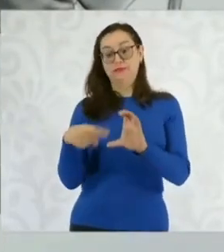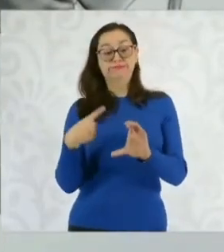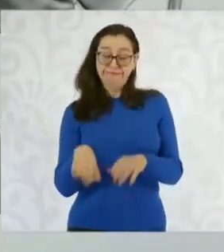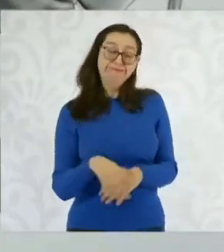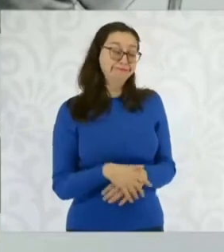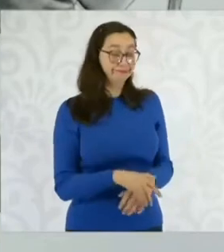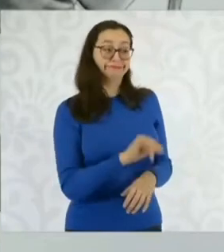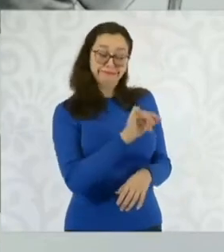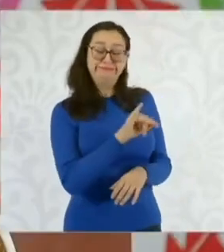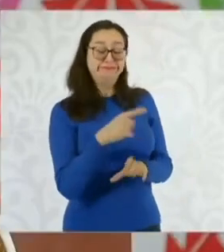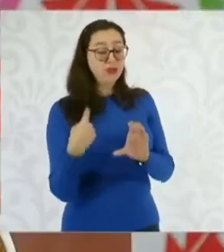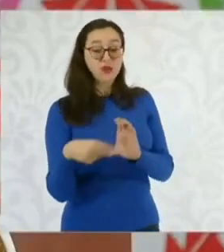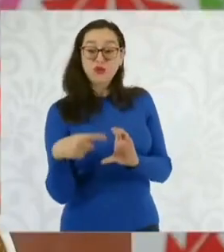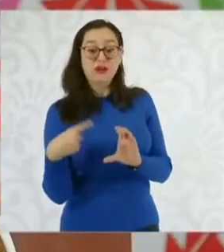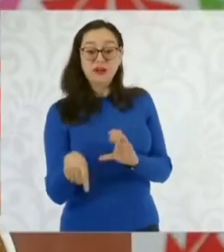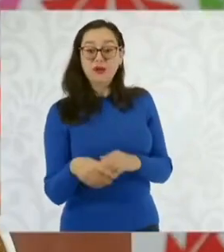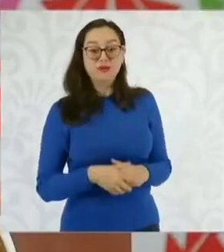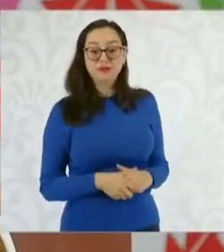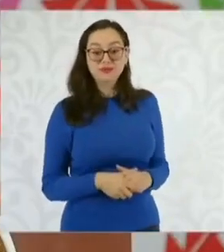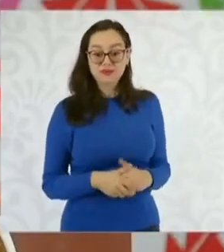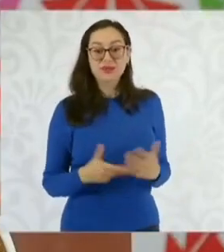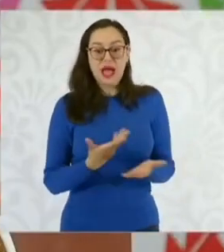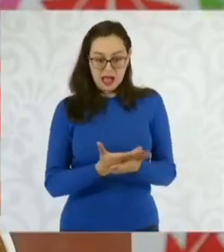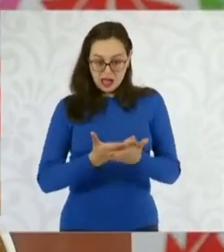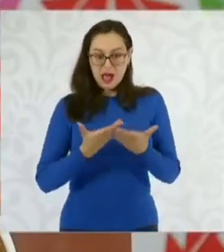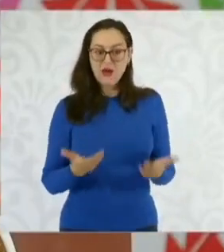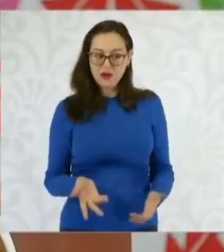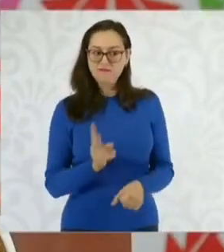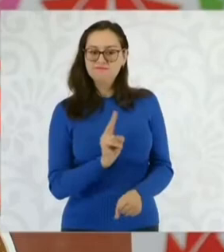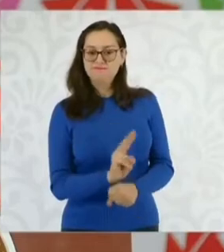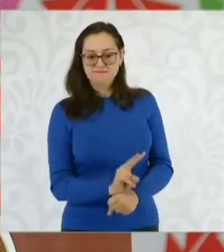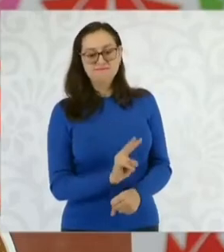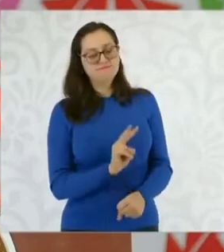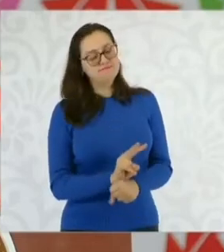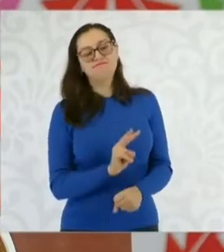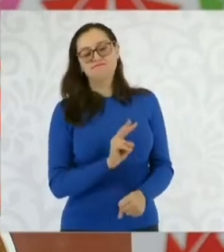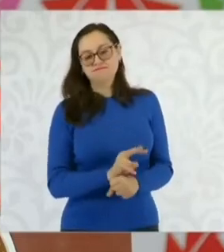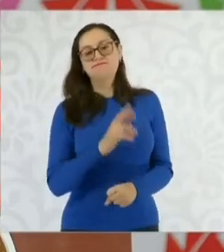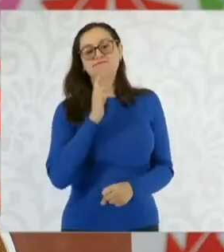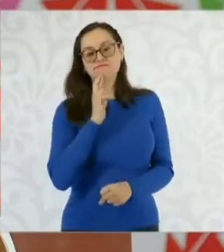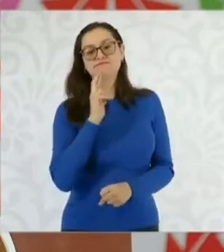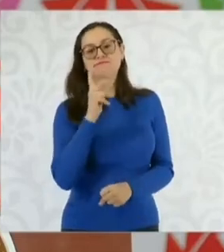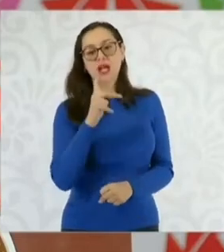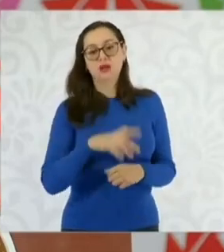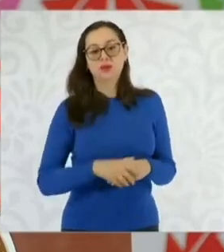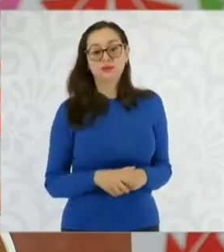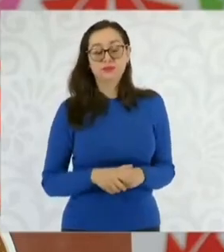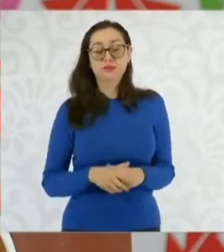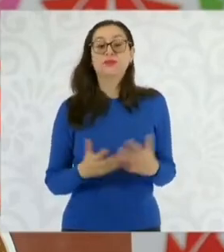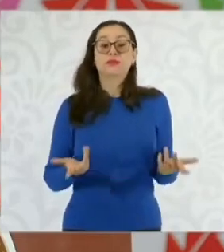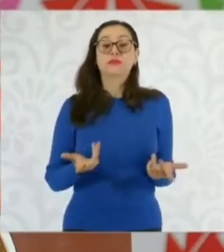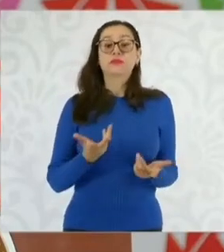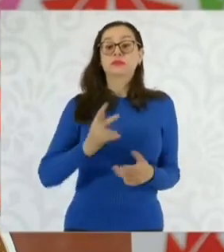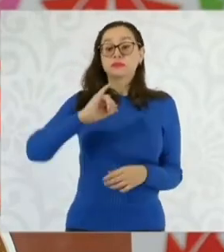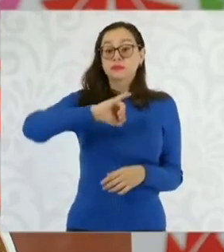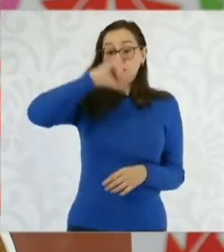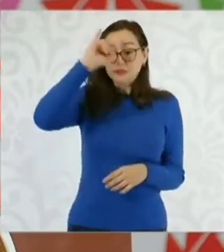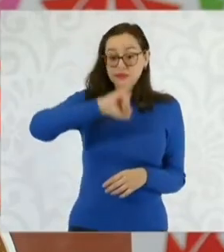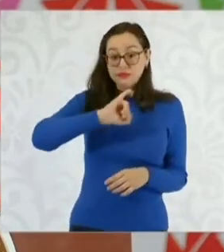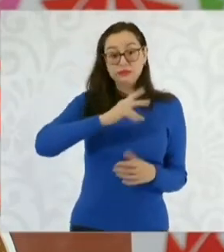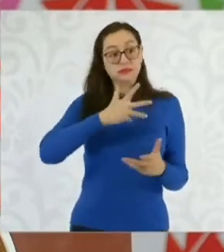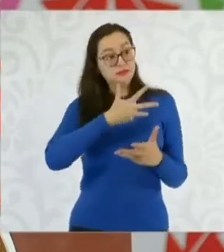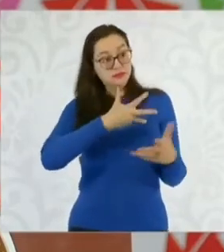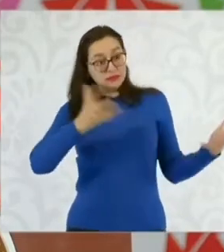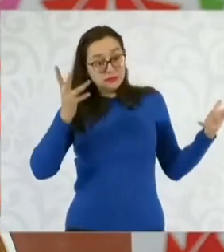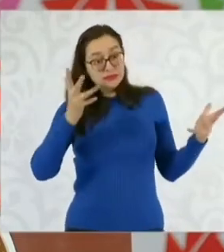propios trabajadores. Hoy nos permite hacer mucho mejor la fiscalización. Y desde luego con los empleadores grandes, digamos,